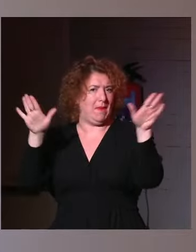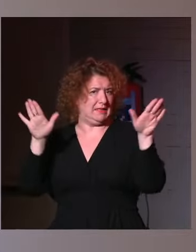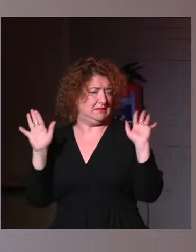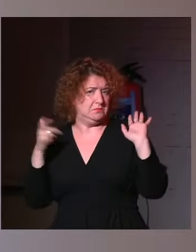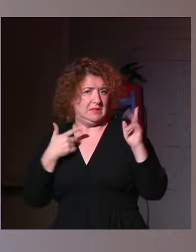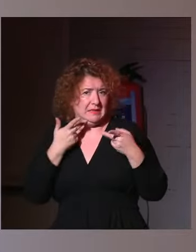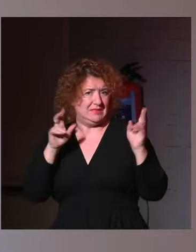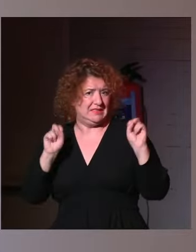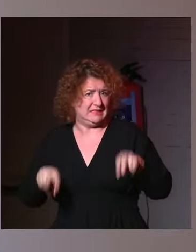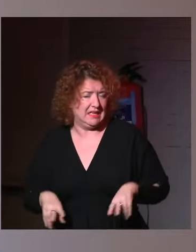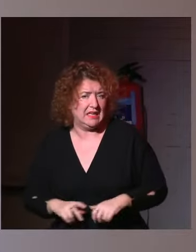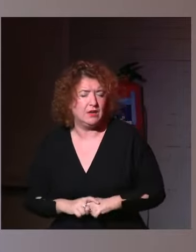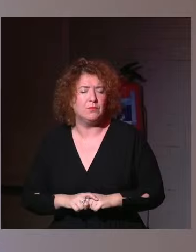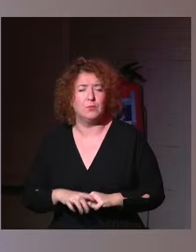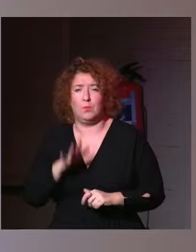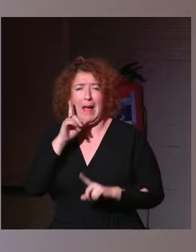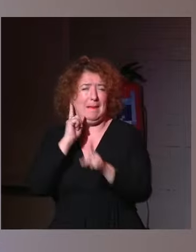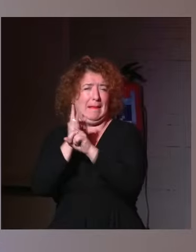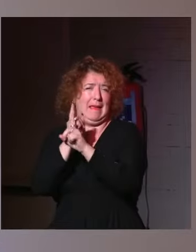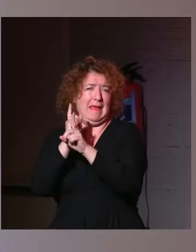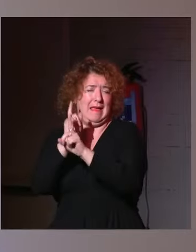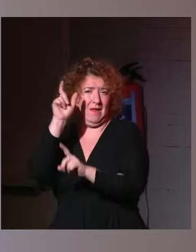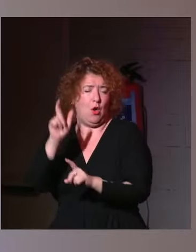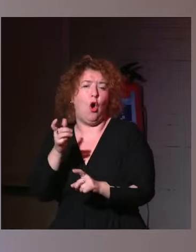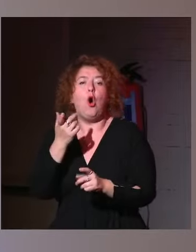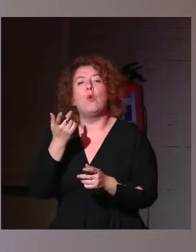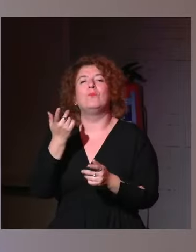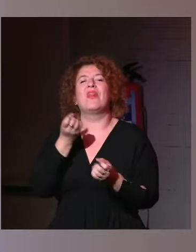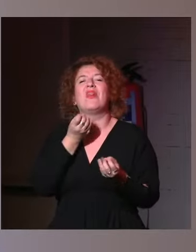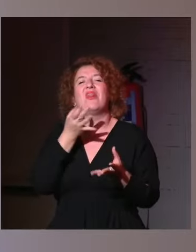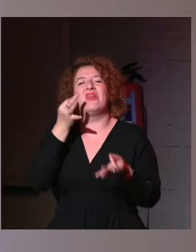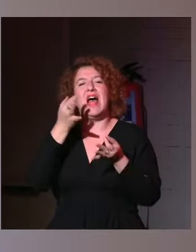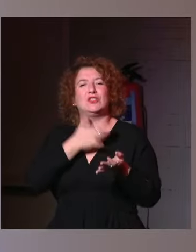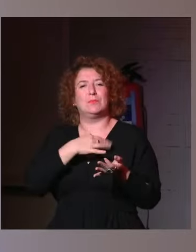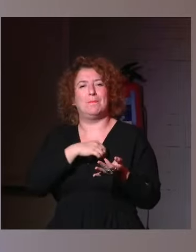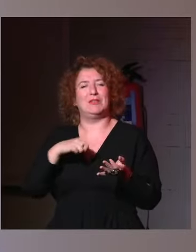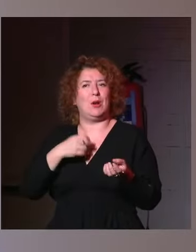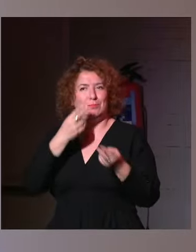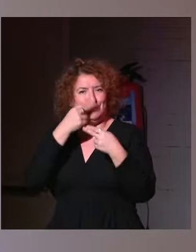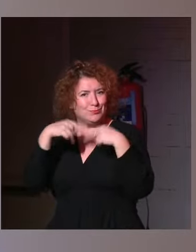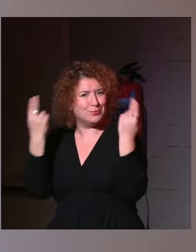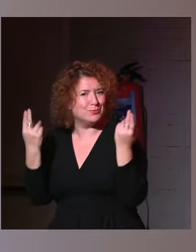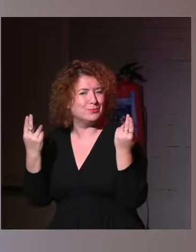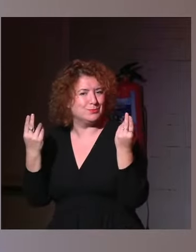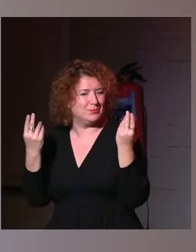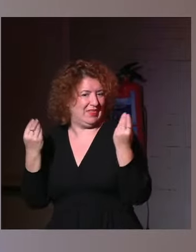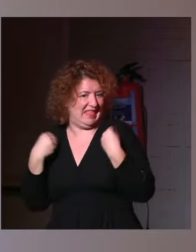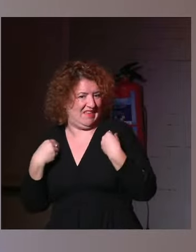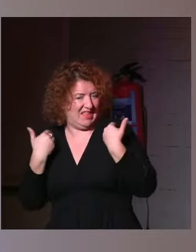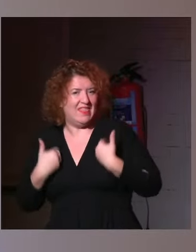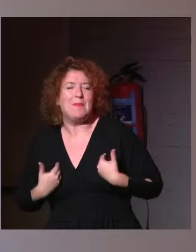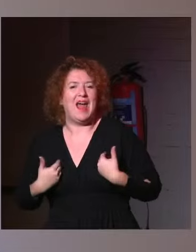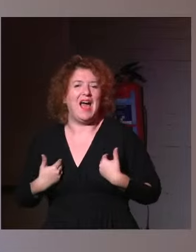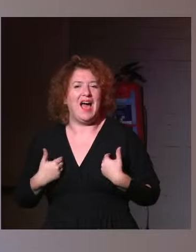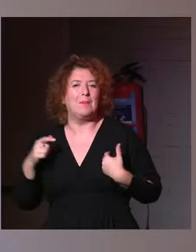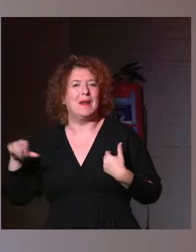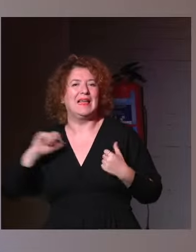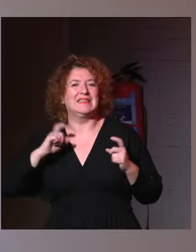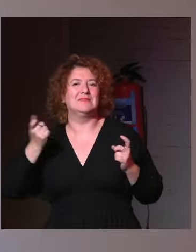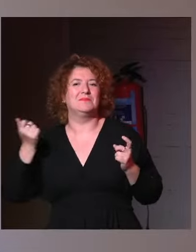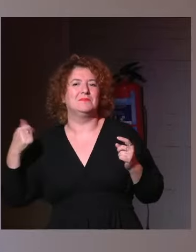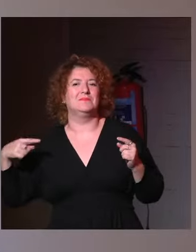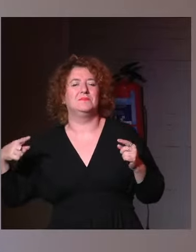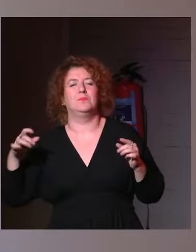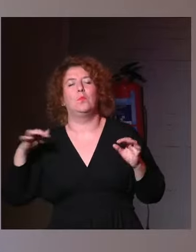a las que quieres atacar o hacer públicos datos personales eh sobre su vida para para alimentar ataques casi